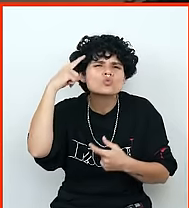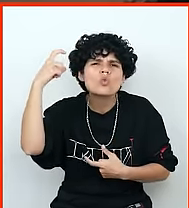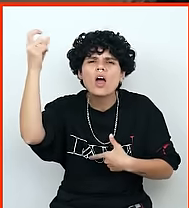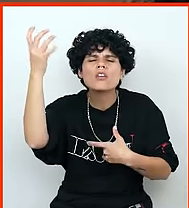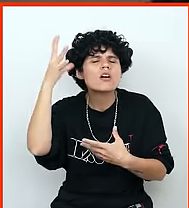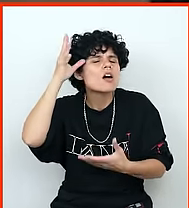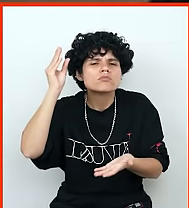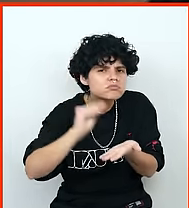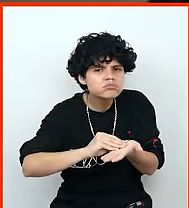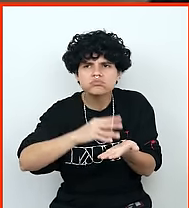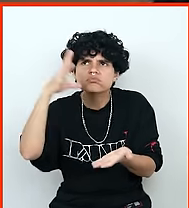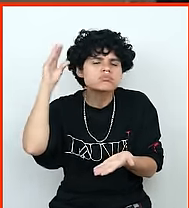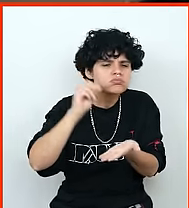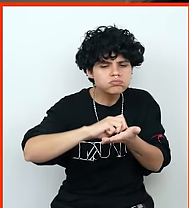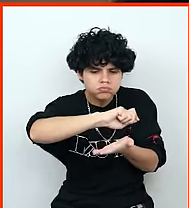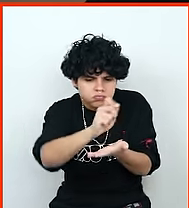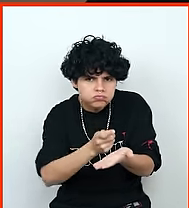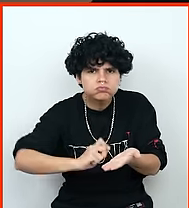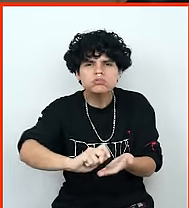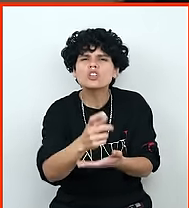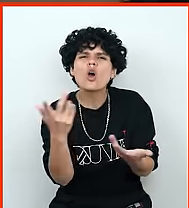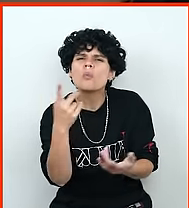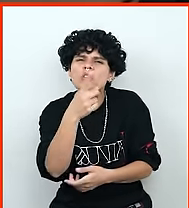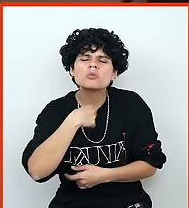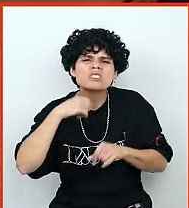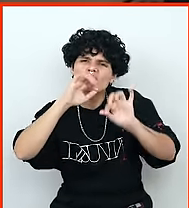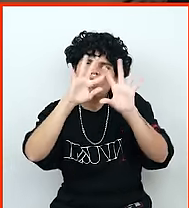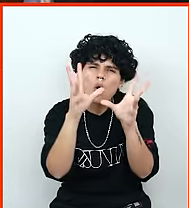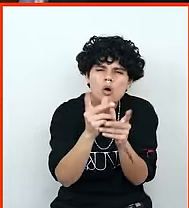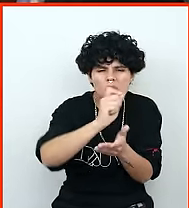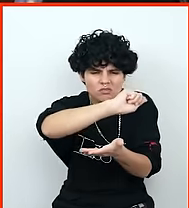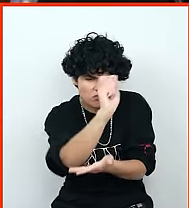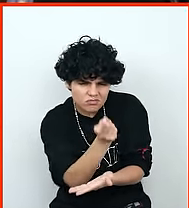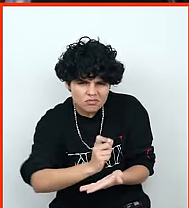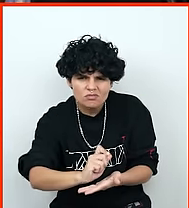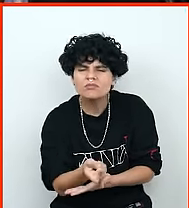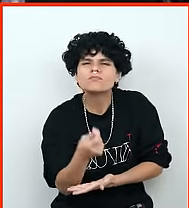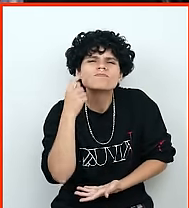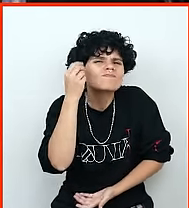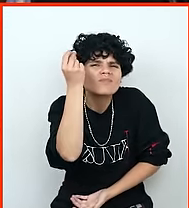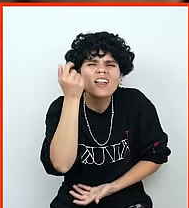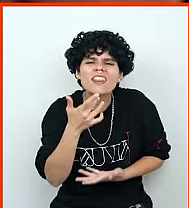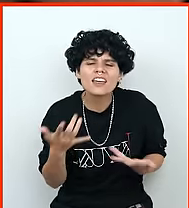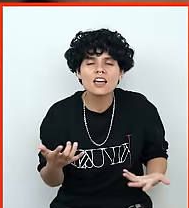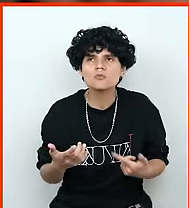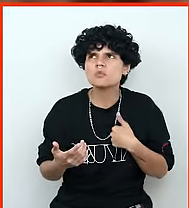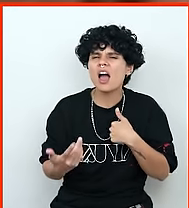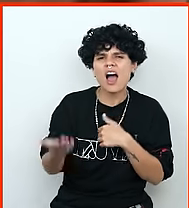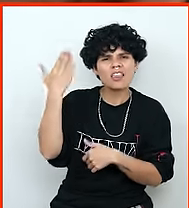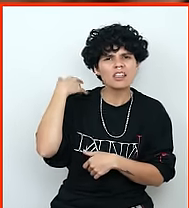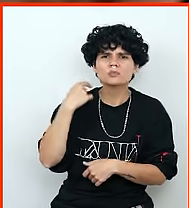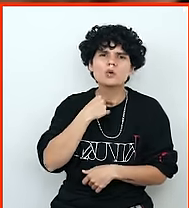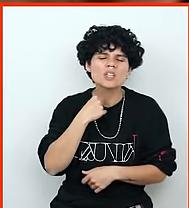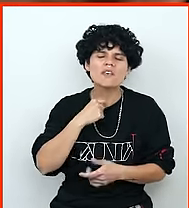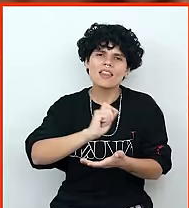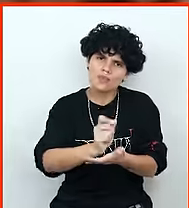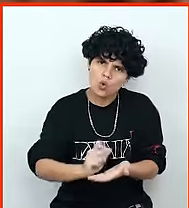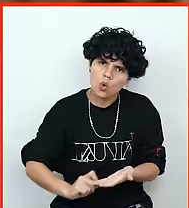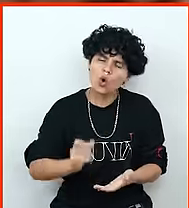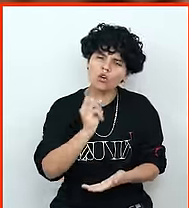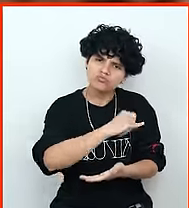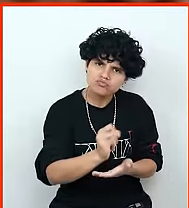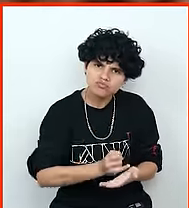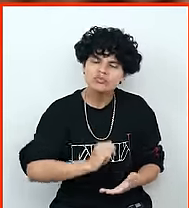qué contar me gustaba. Cosas, ideas, la forma, la figura. No sé, siempre me gustó un poco el dibujo. El dibujo, ya. Pero también me gustaba escribir.